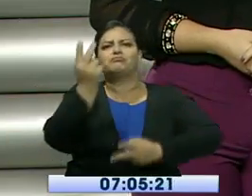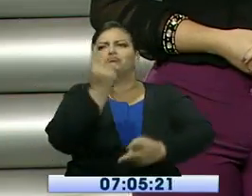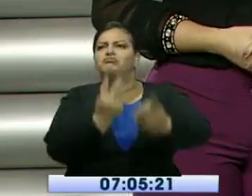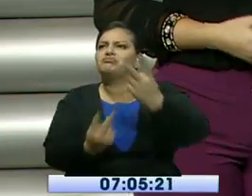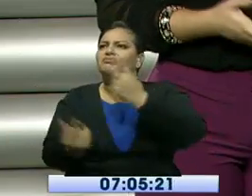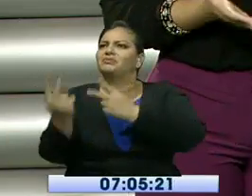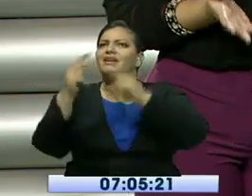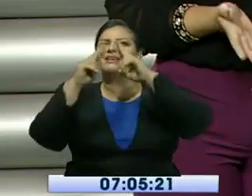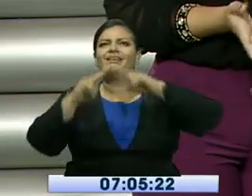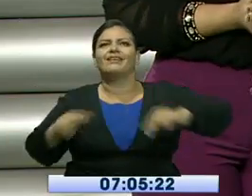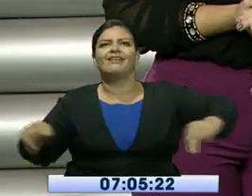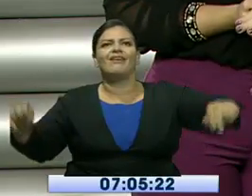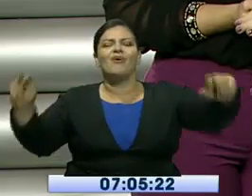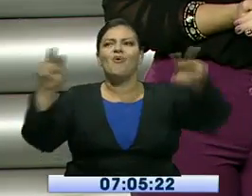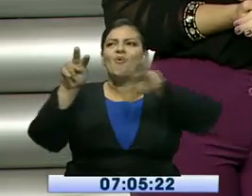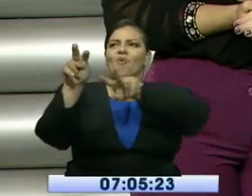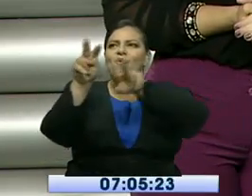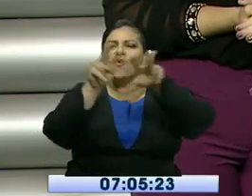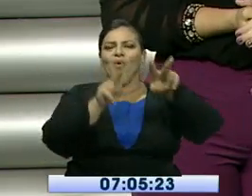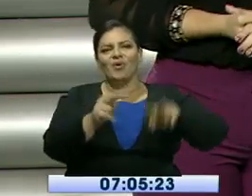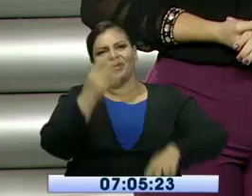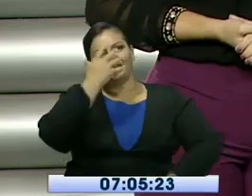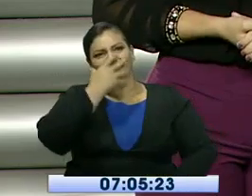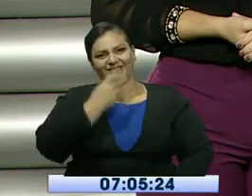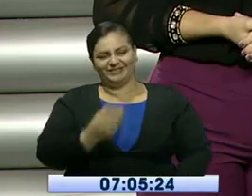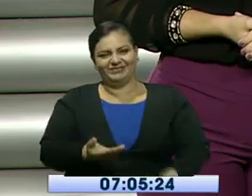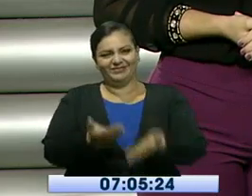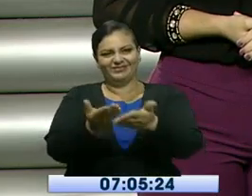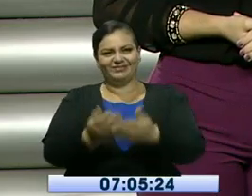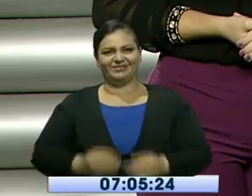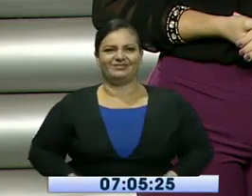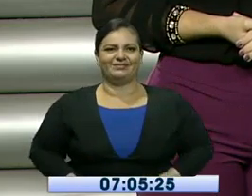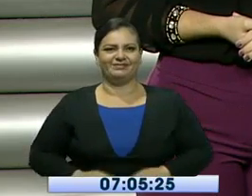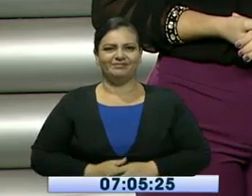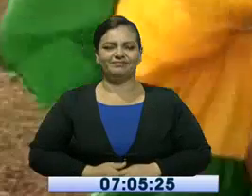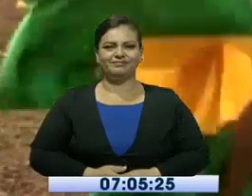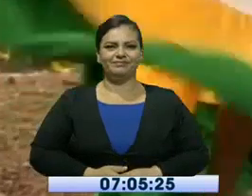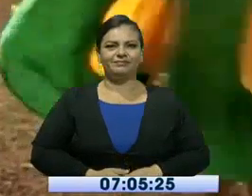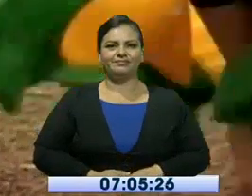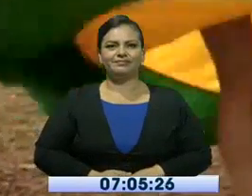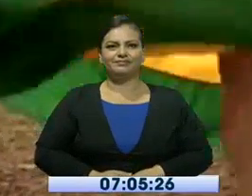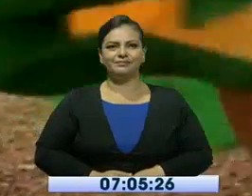naturaleza. En la siguiente nota conozcamos más de esta propuesta.